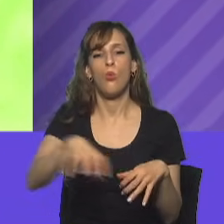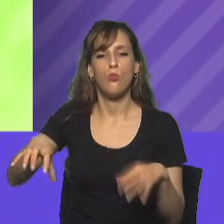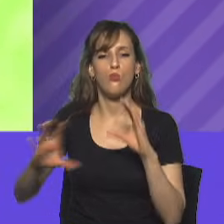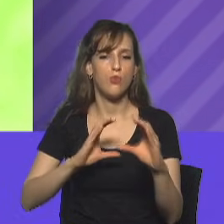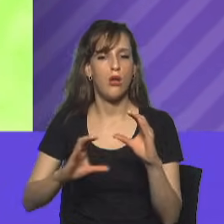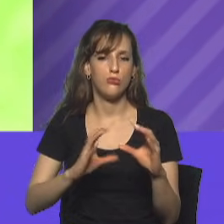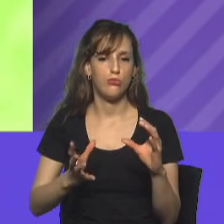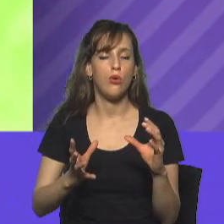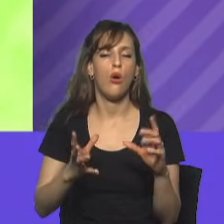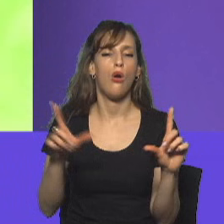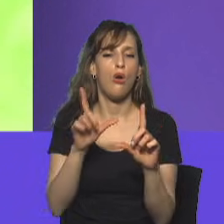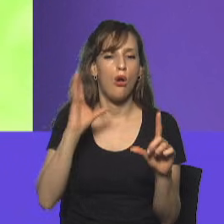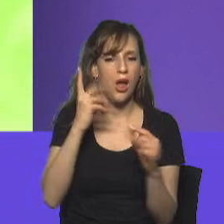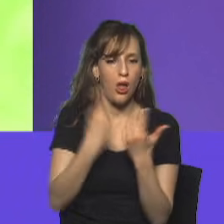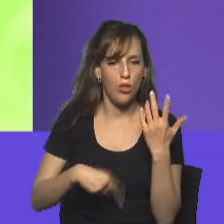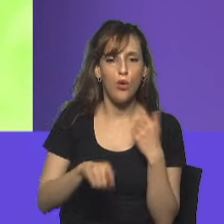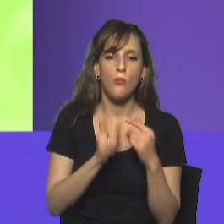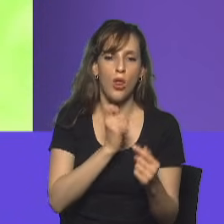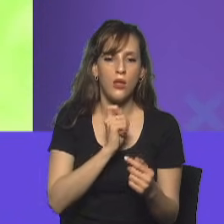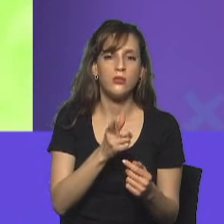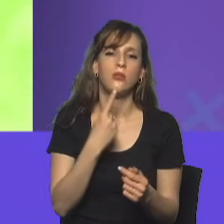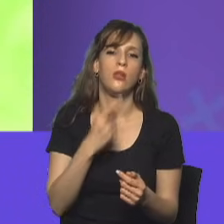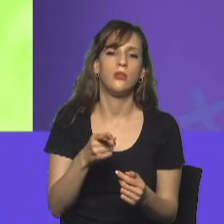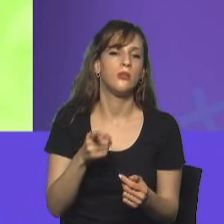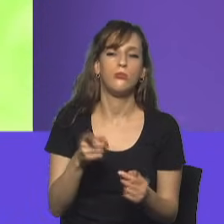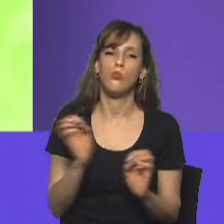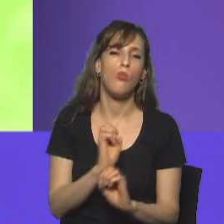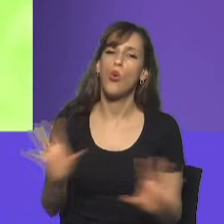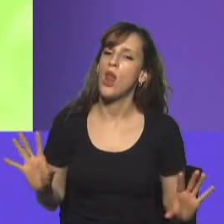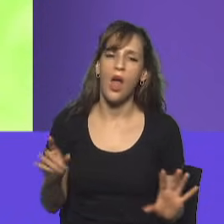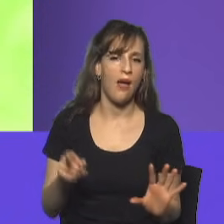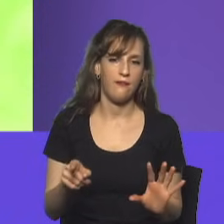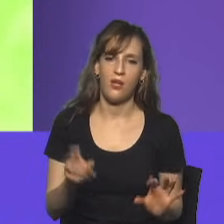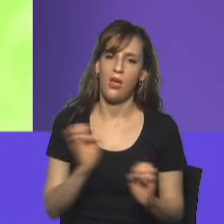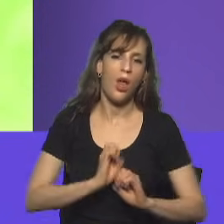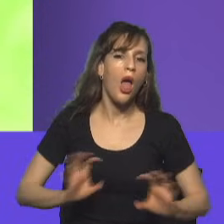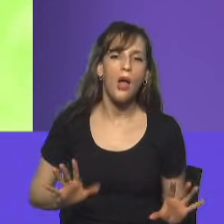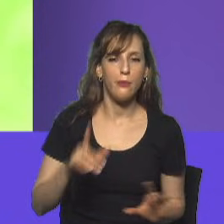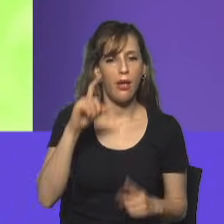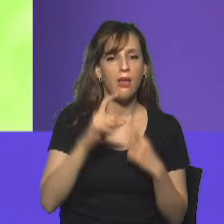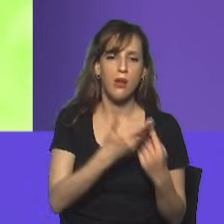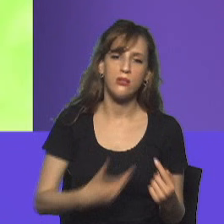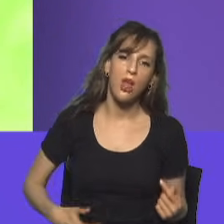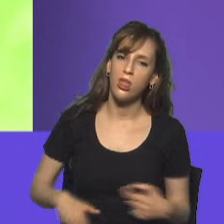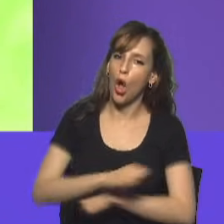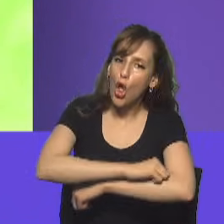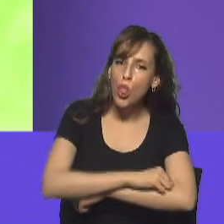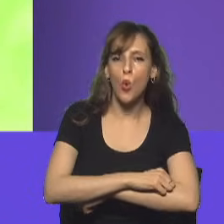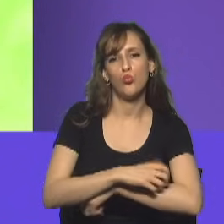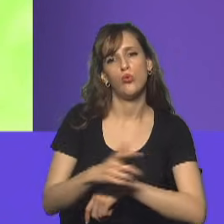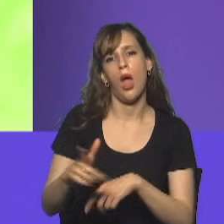su gobierno, califican, reiteramos, de gravísima entonces la agresión del expresidente de la Nación, Mauricio Macri,